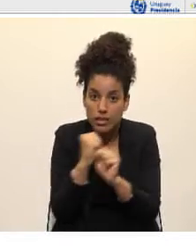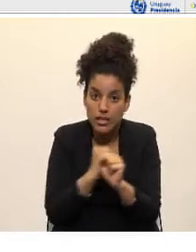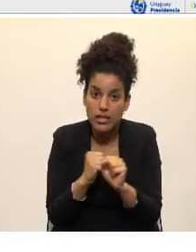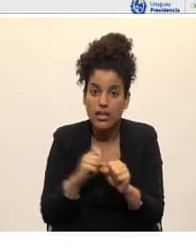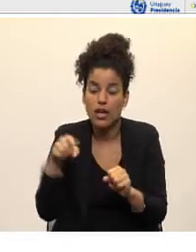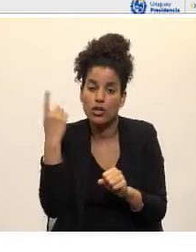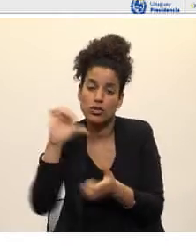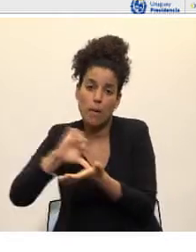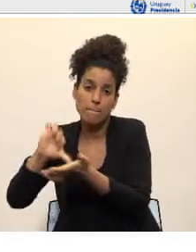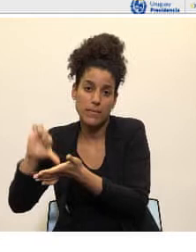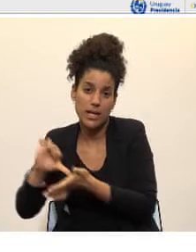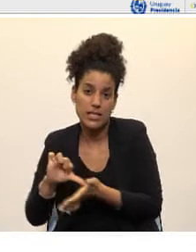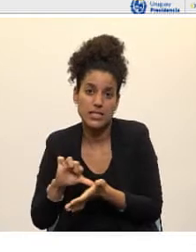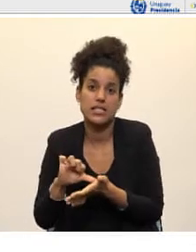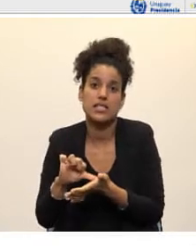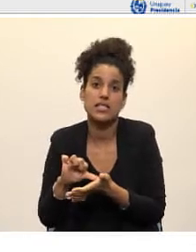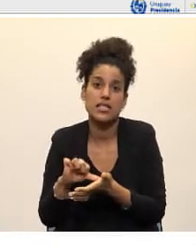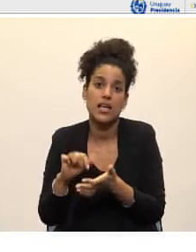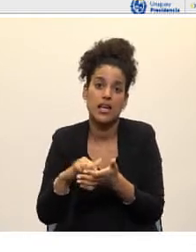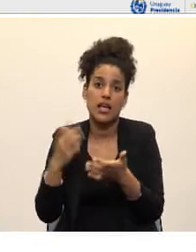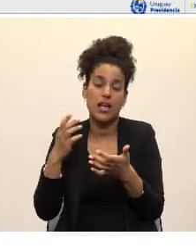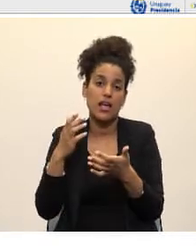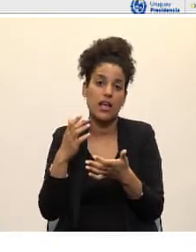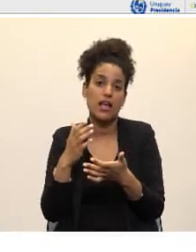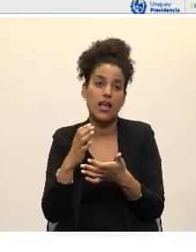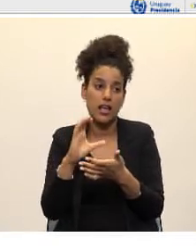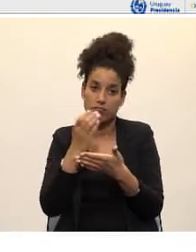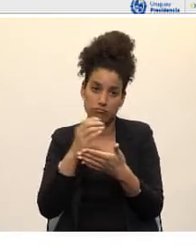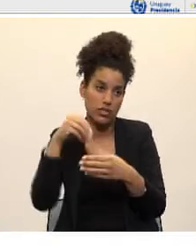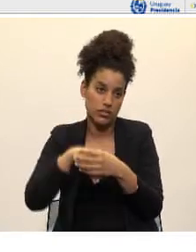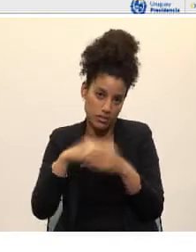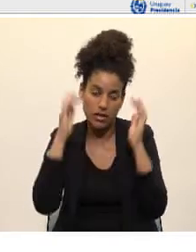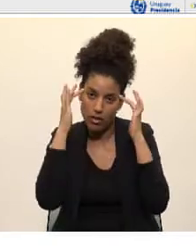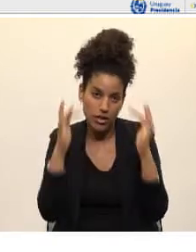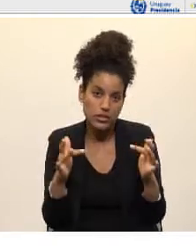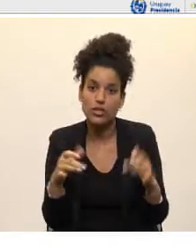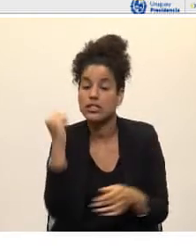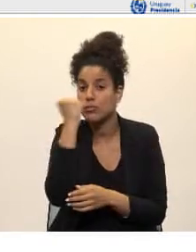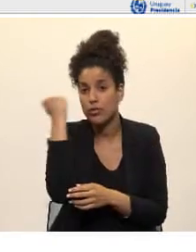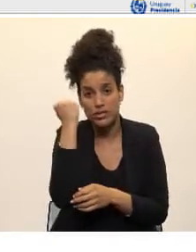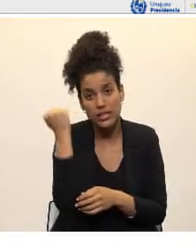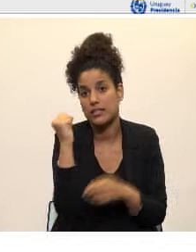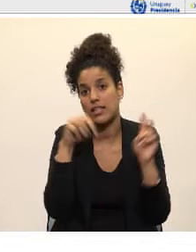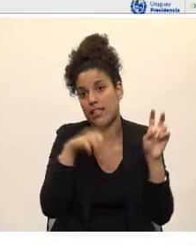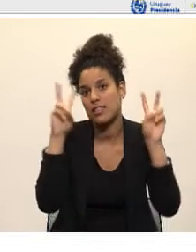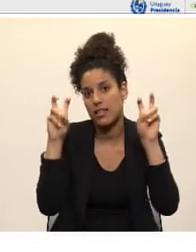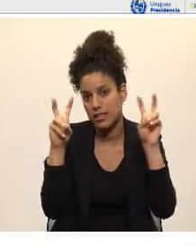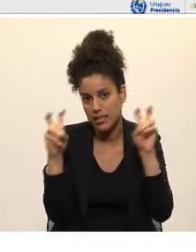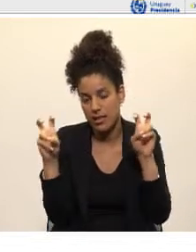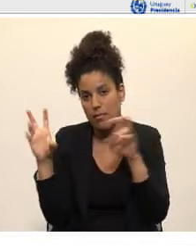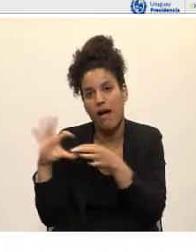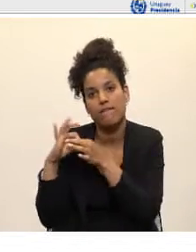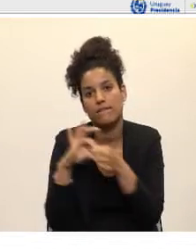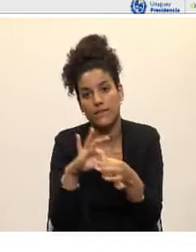hecho prescriptivo a nivel del currículum, da cuenta de la importancia de este tema tan clave